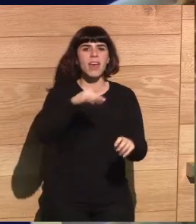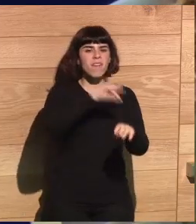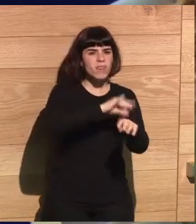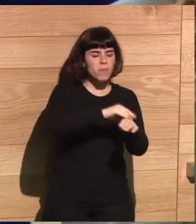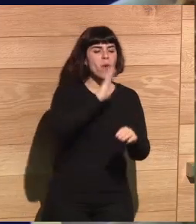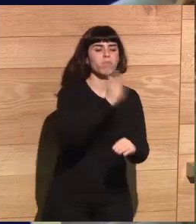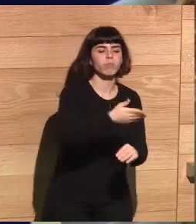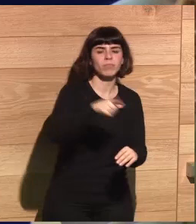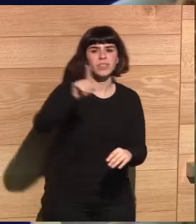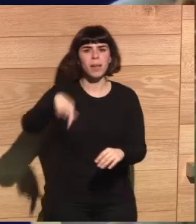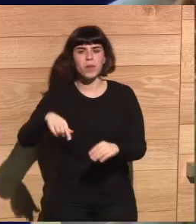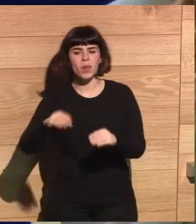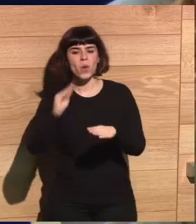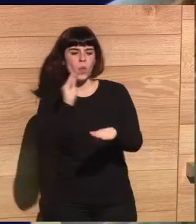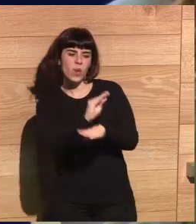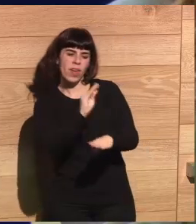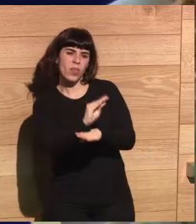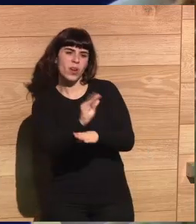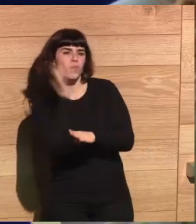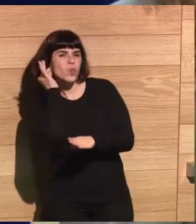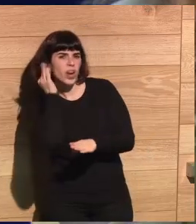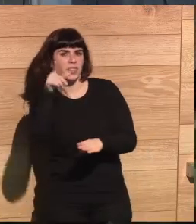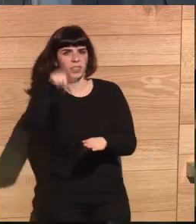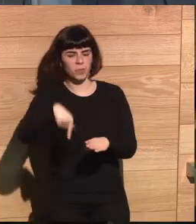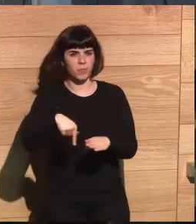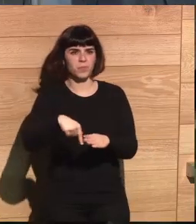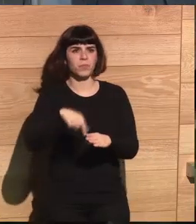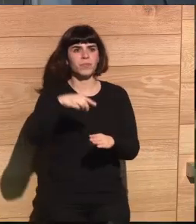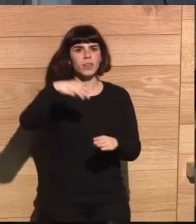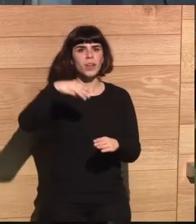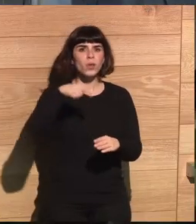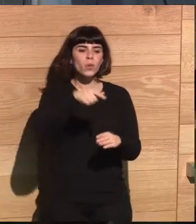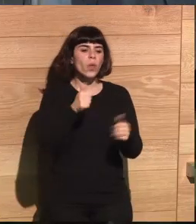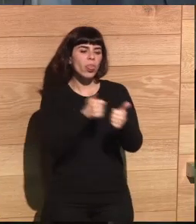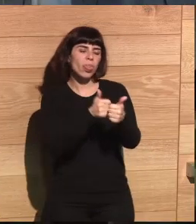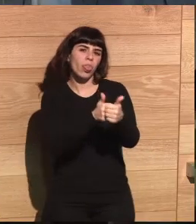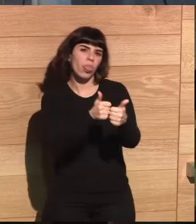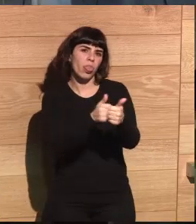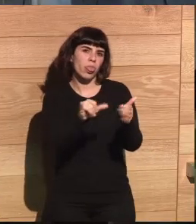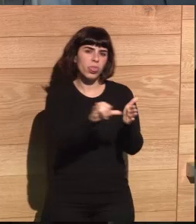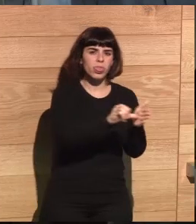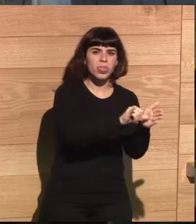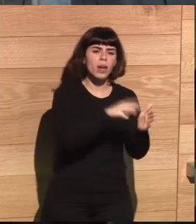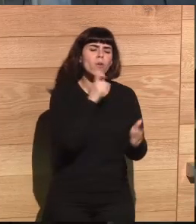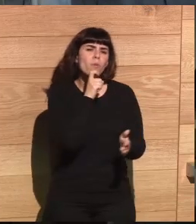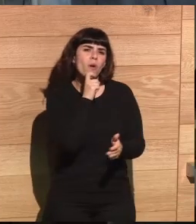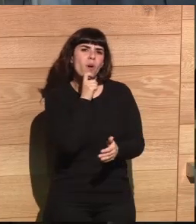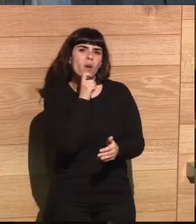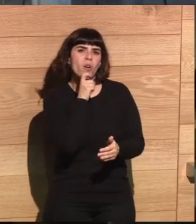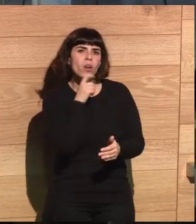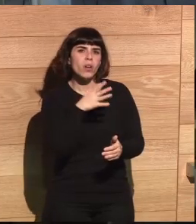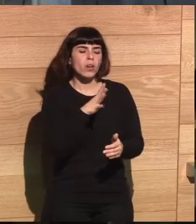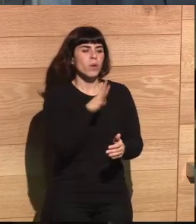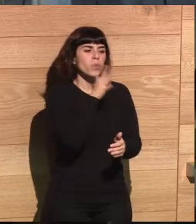cuidadores y que en mayoría son mujeres todavía. ¿Cómo te acercaste tú a Maite? Me acerqué porque siempre me gusta